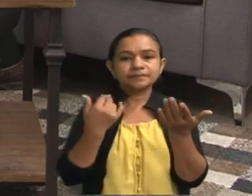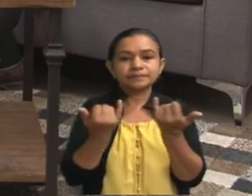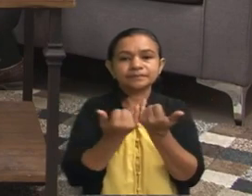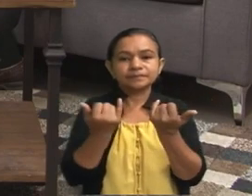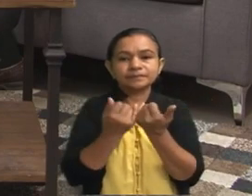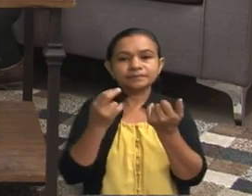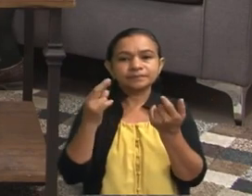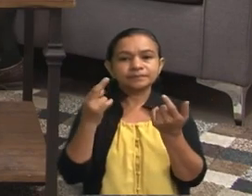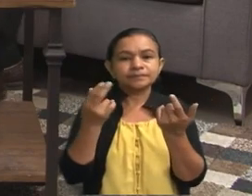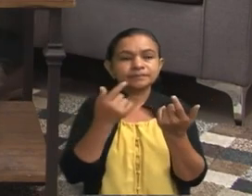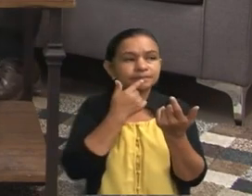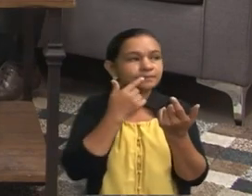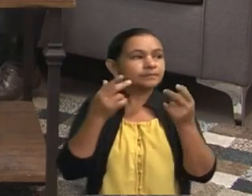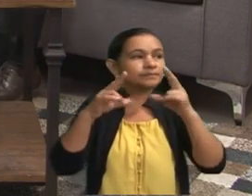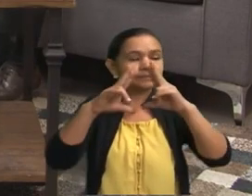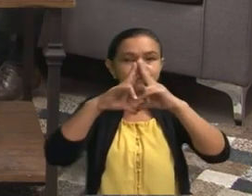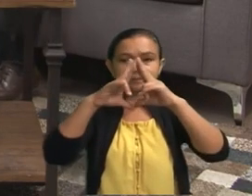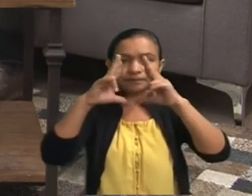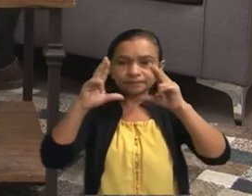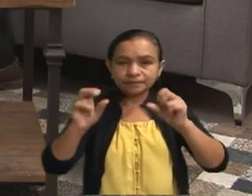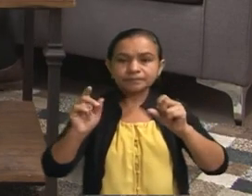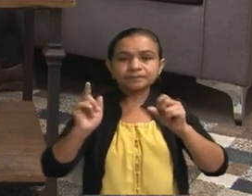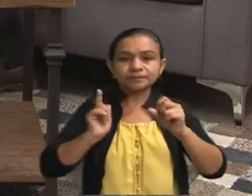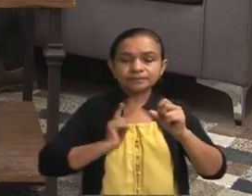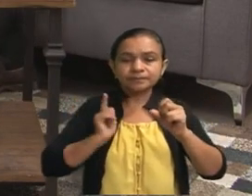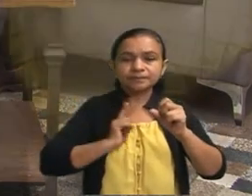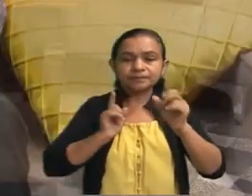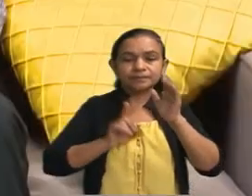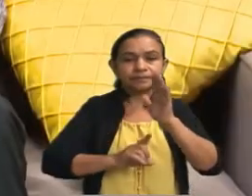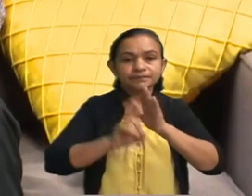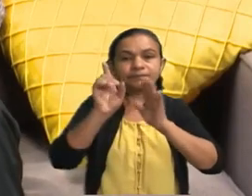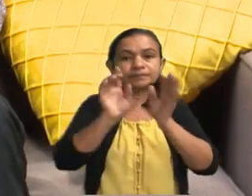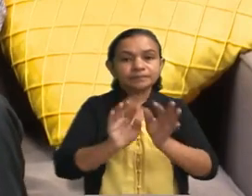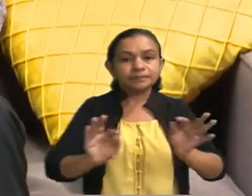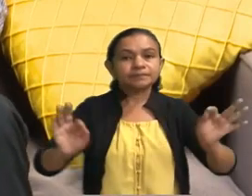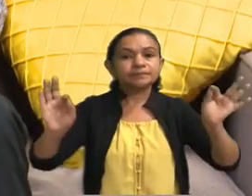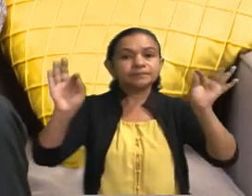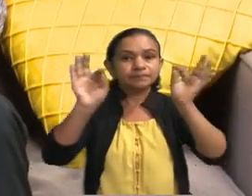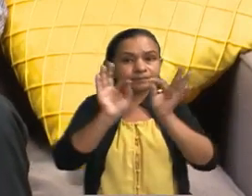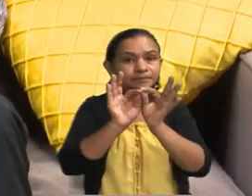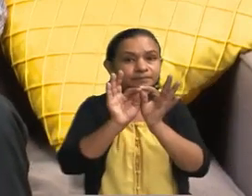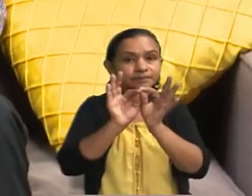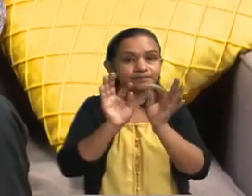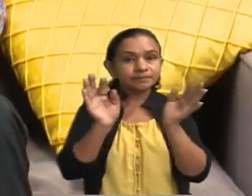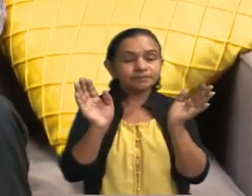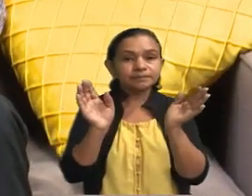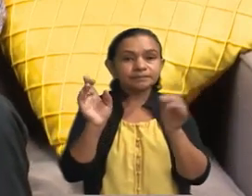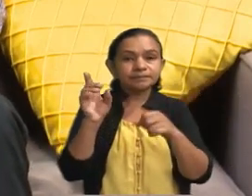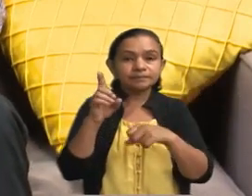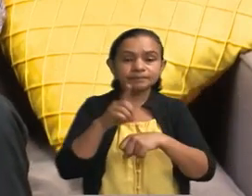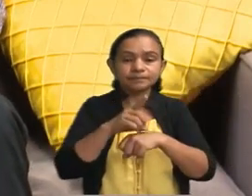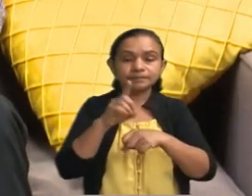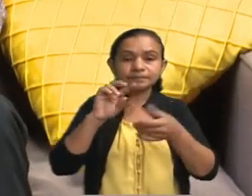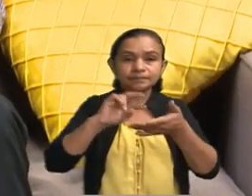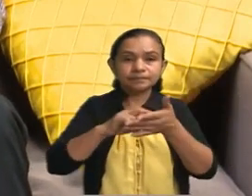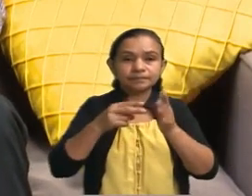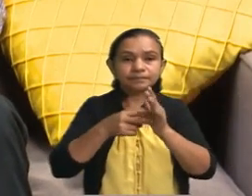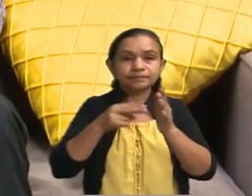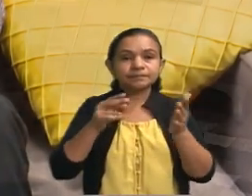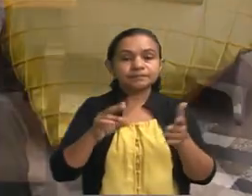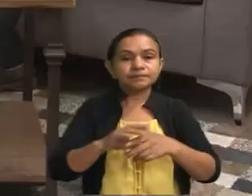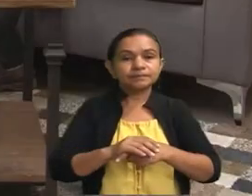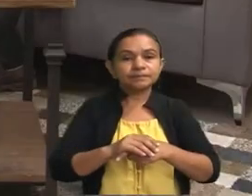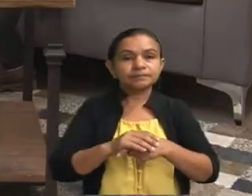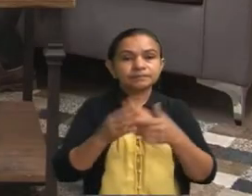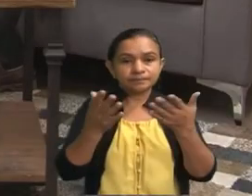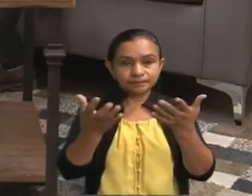pero también porque Nicaragua obtiene avances bastante importantes, ¿no? Doctor Guillermo, en este sentido y en este ámbito, y